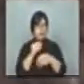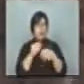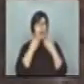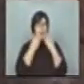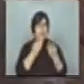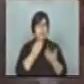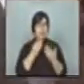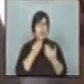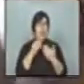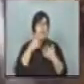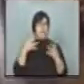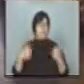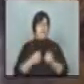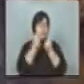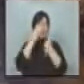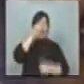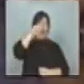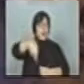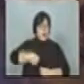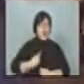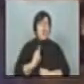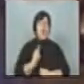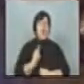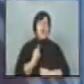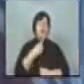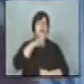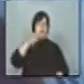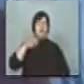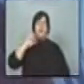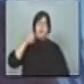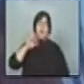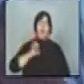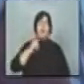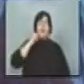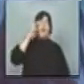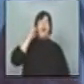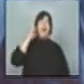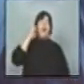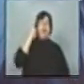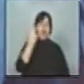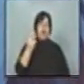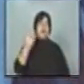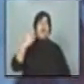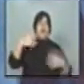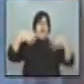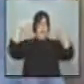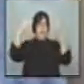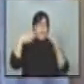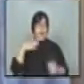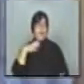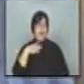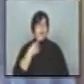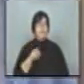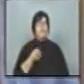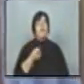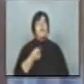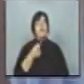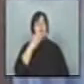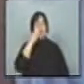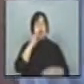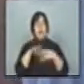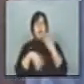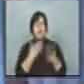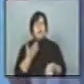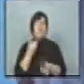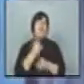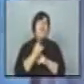edificio en el año 1992, faltaban por ejemplo las torres, ¿no? Y después ha continuado también con una catedral, no se termina